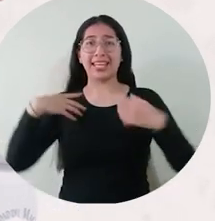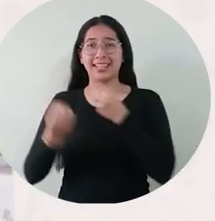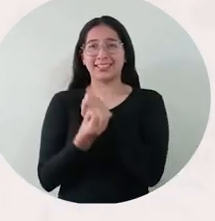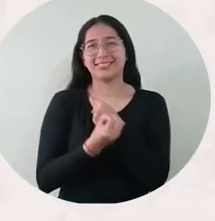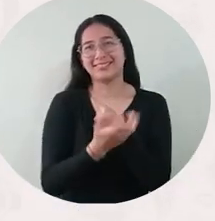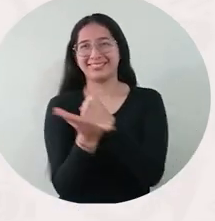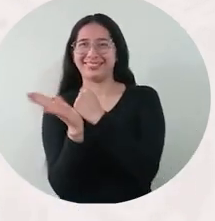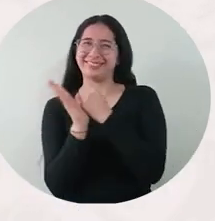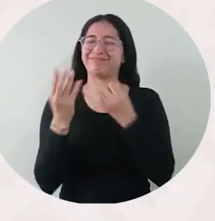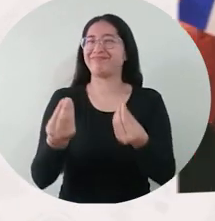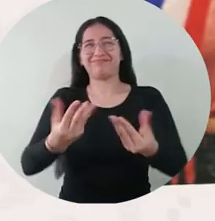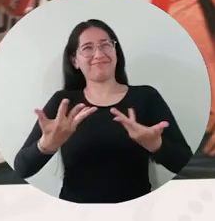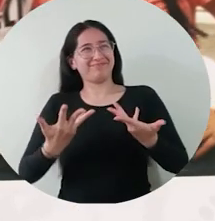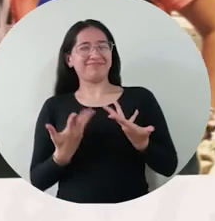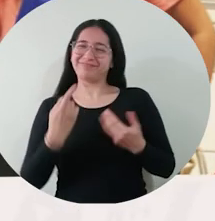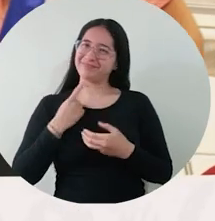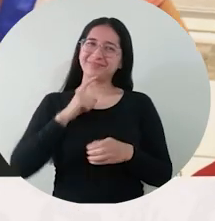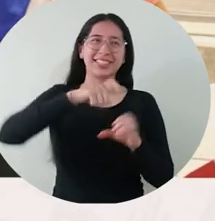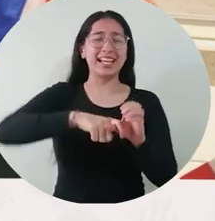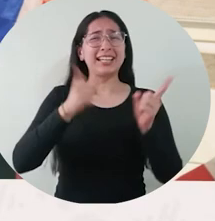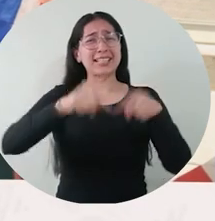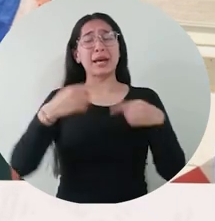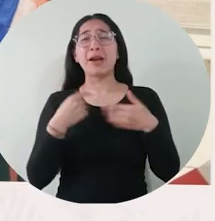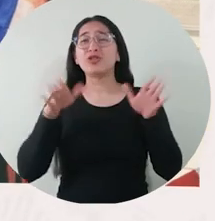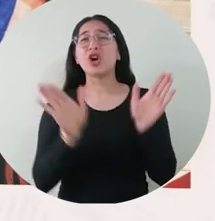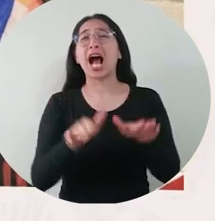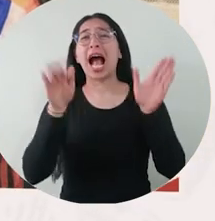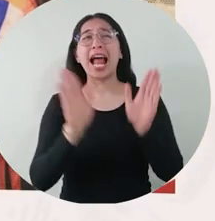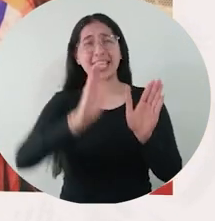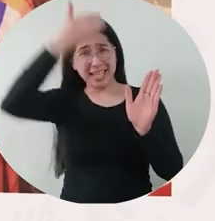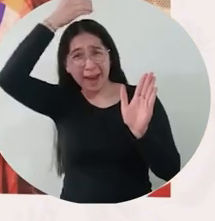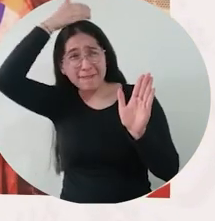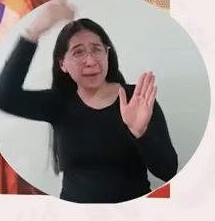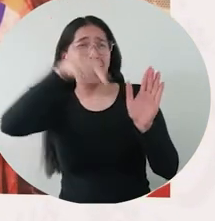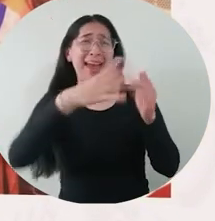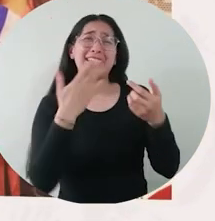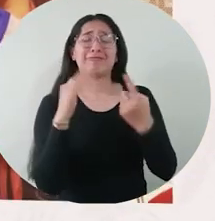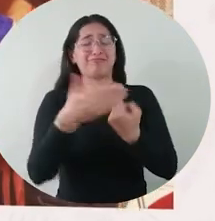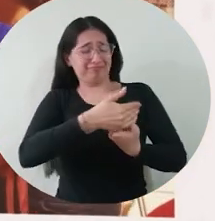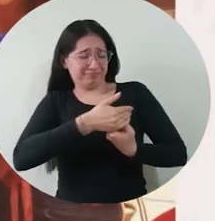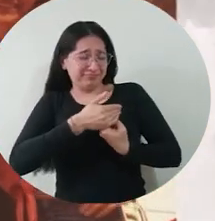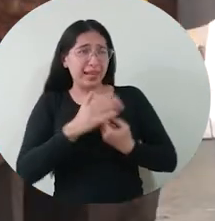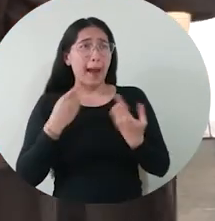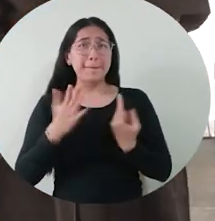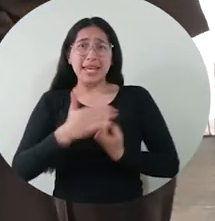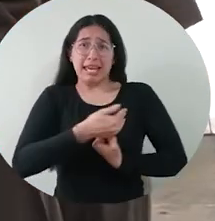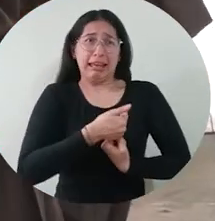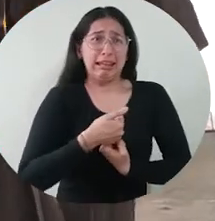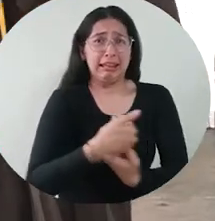familia Bienestar. Encontré un ángel vestido de enfermera que me ayudó con alimentación,